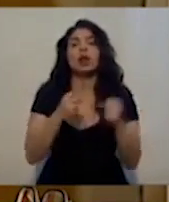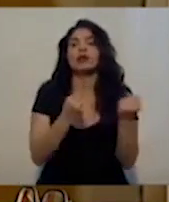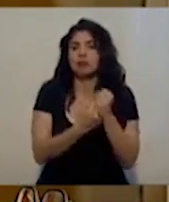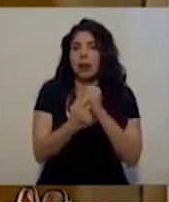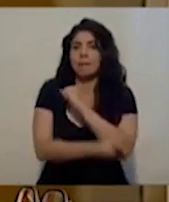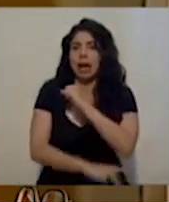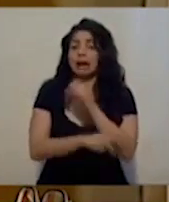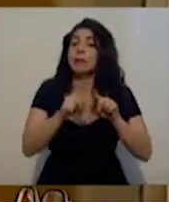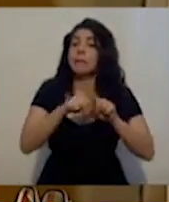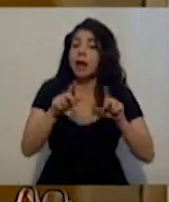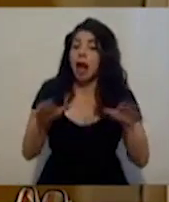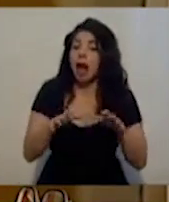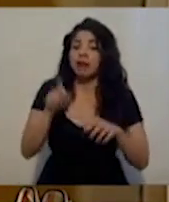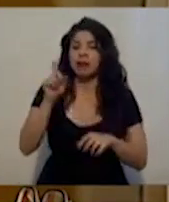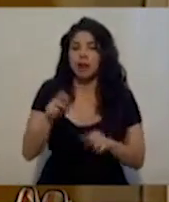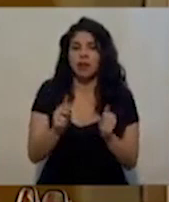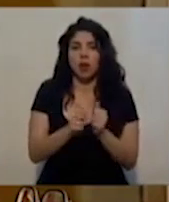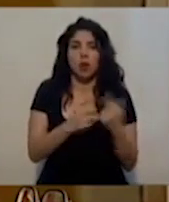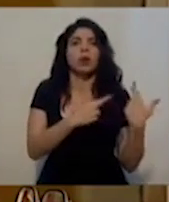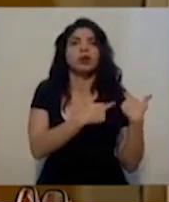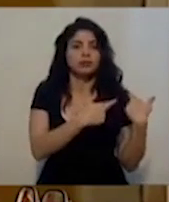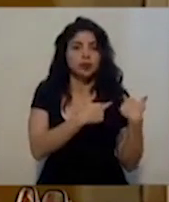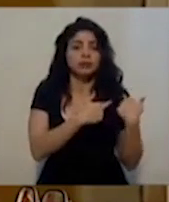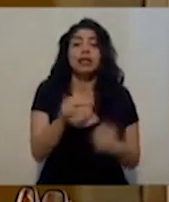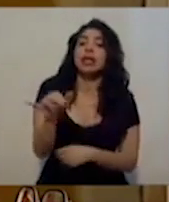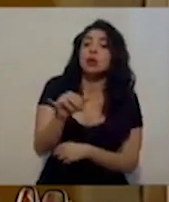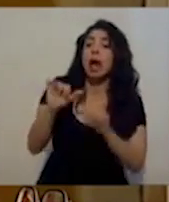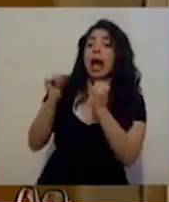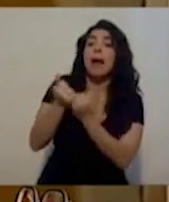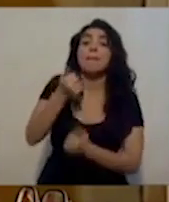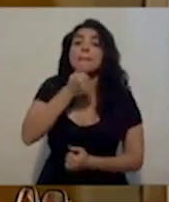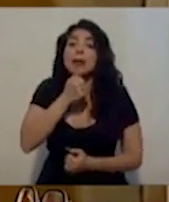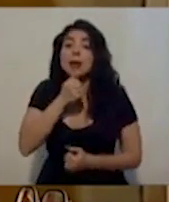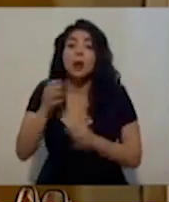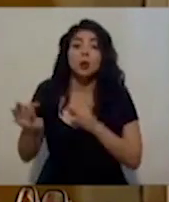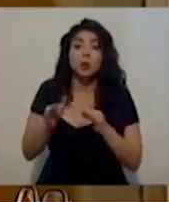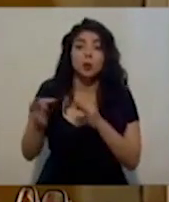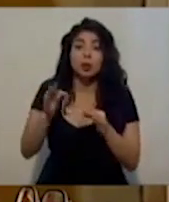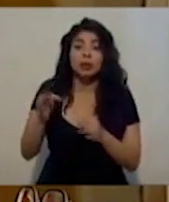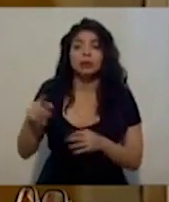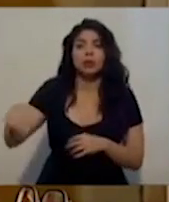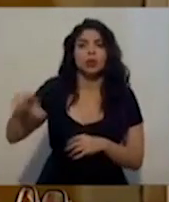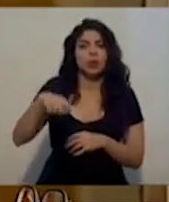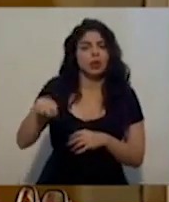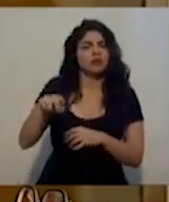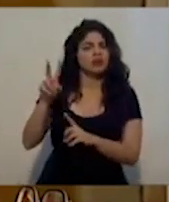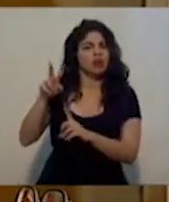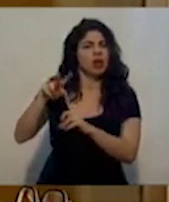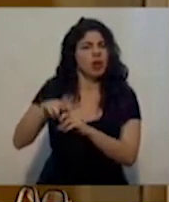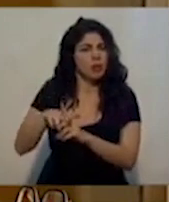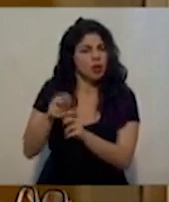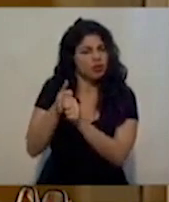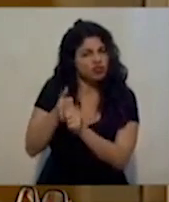pero hay que hacerlo con responsabilidad y de igual manera el sector privado turístico ha hecho una adopción muy